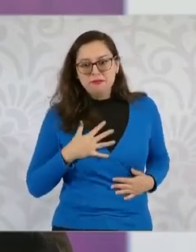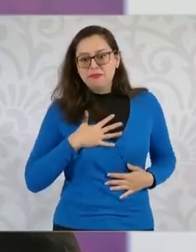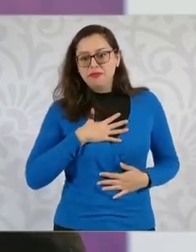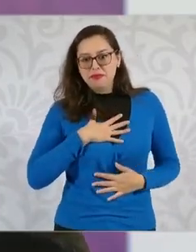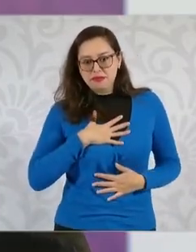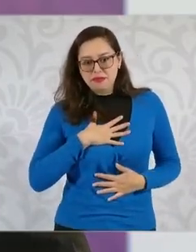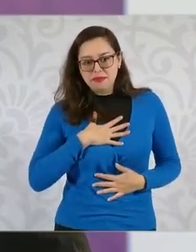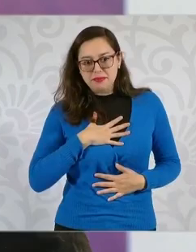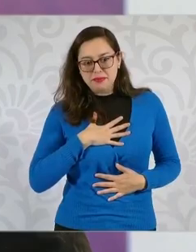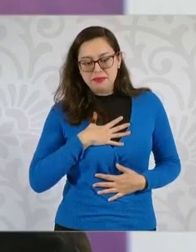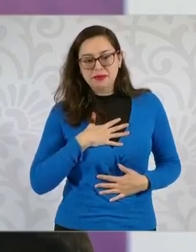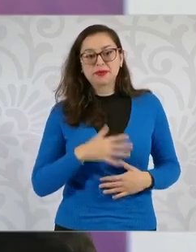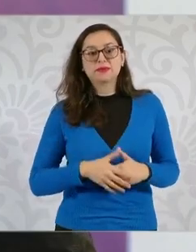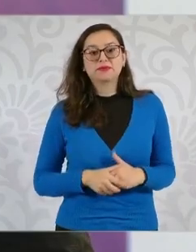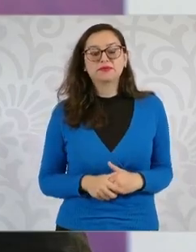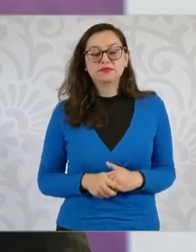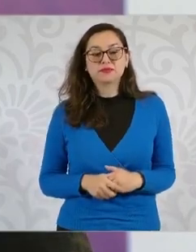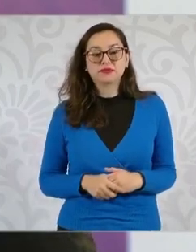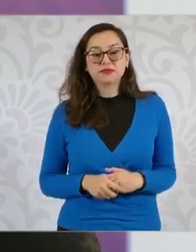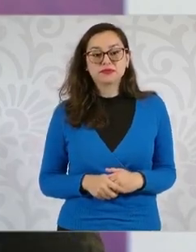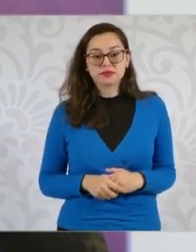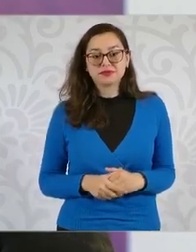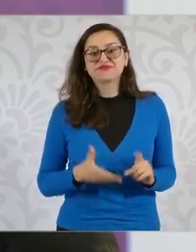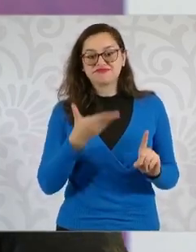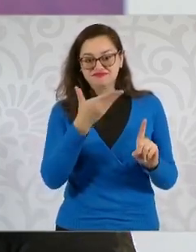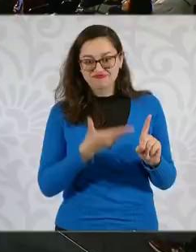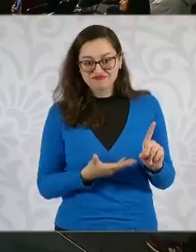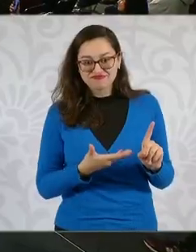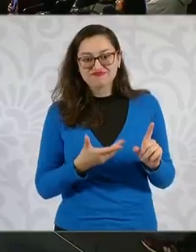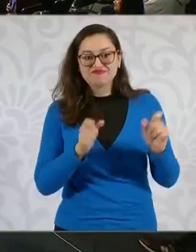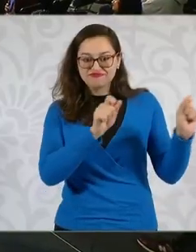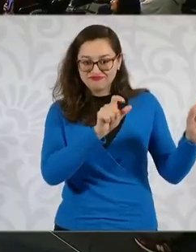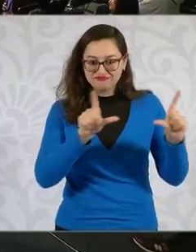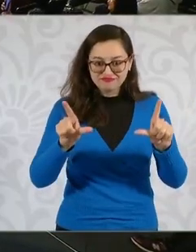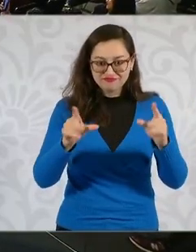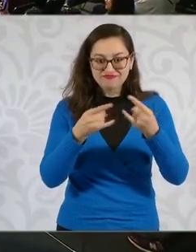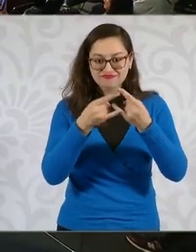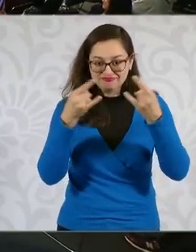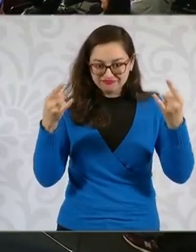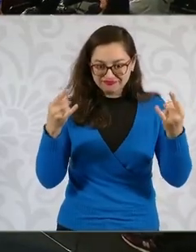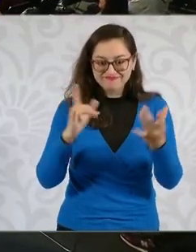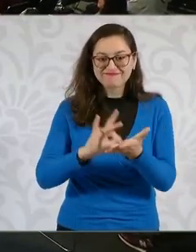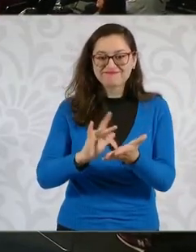Matetera va con ustedes esta cápsula gracias